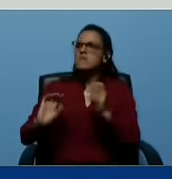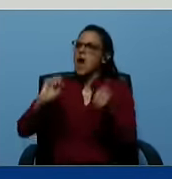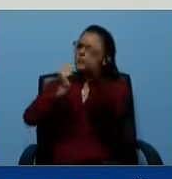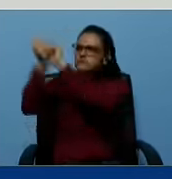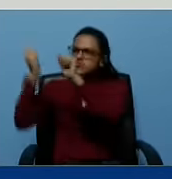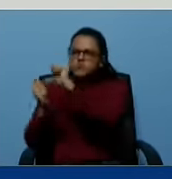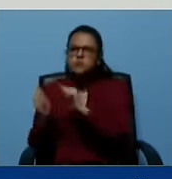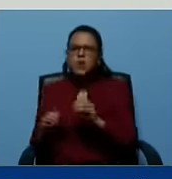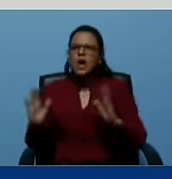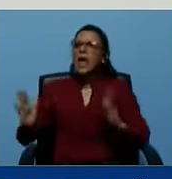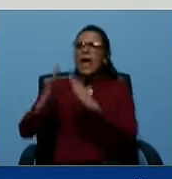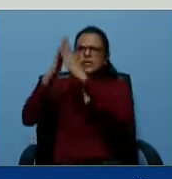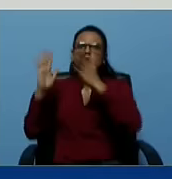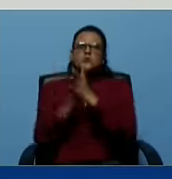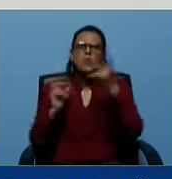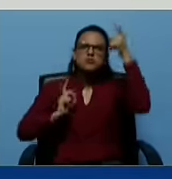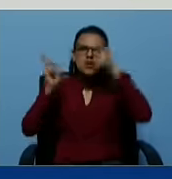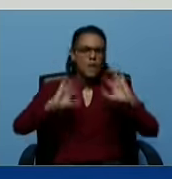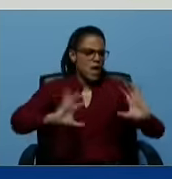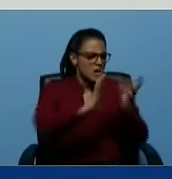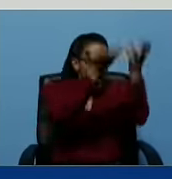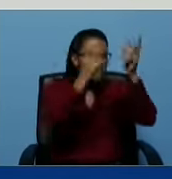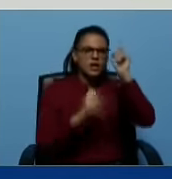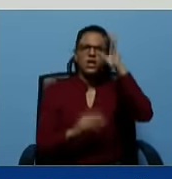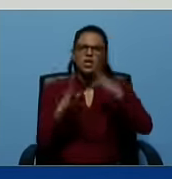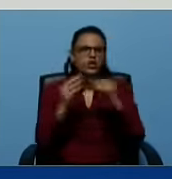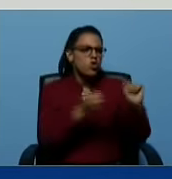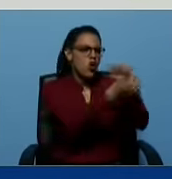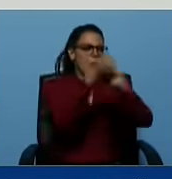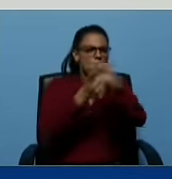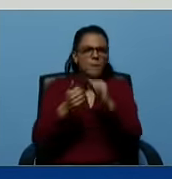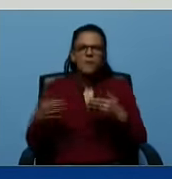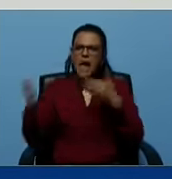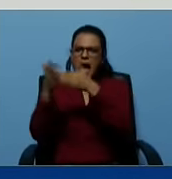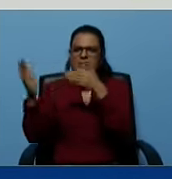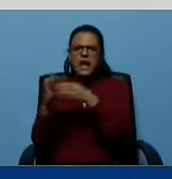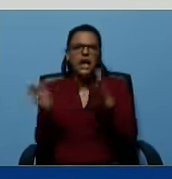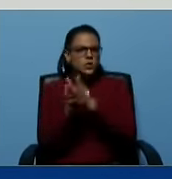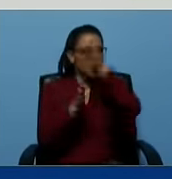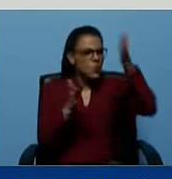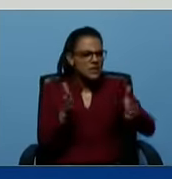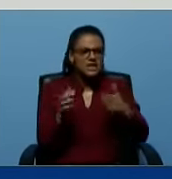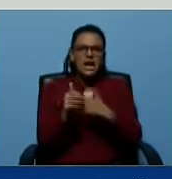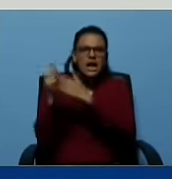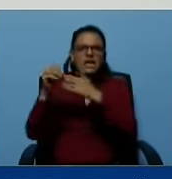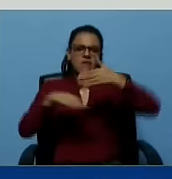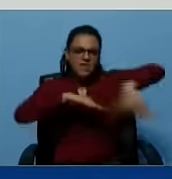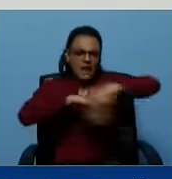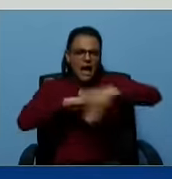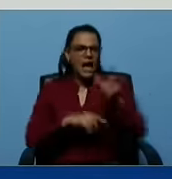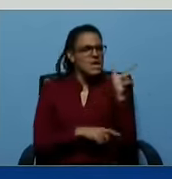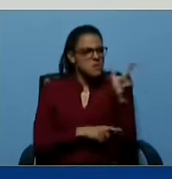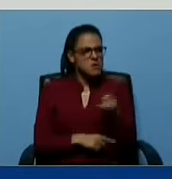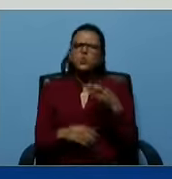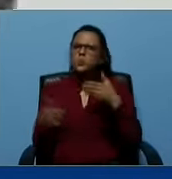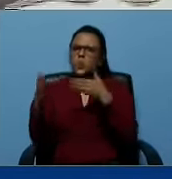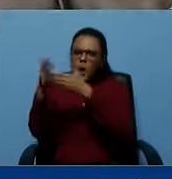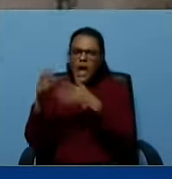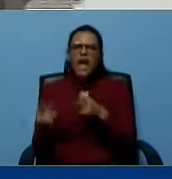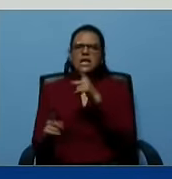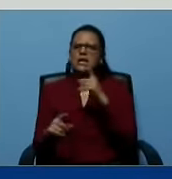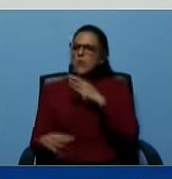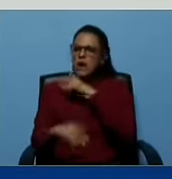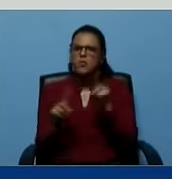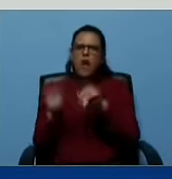va y tumba la estatua de Chávez, usted va y ataca a la vecina que es la jefa de calle del PSUV, usted va y amenaza